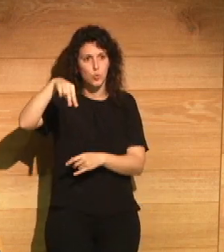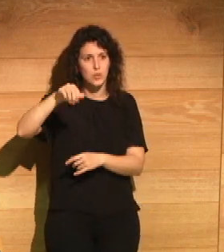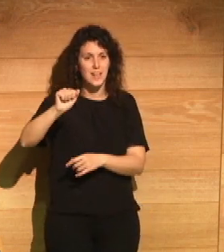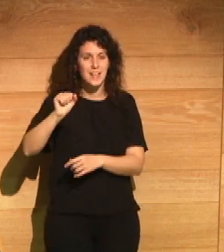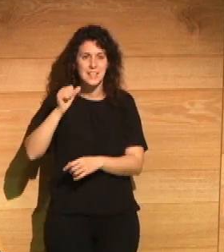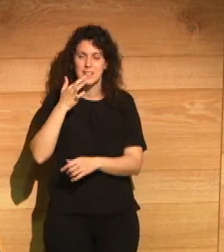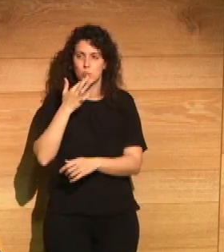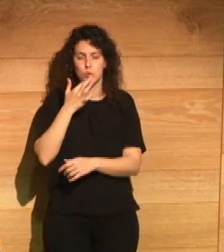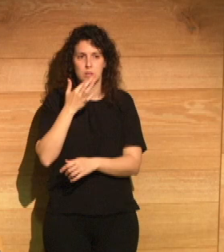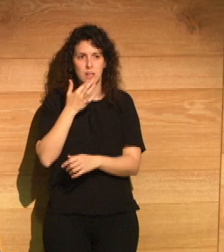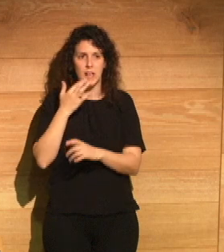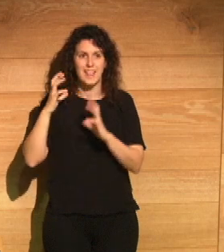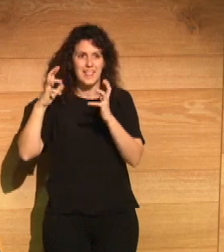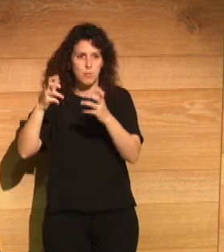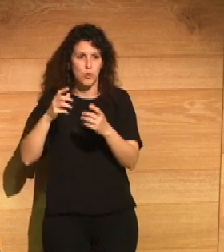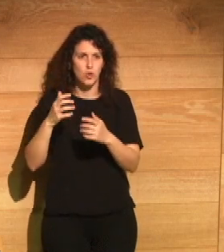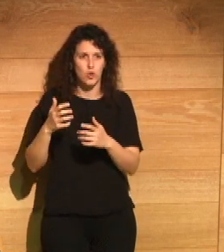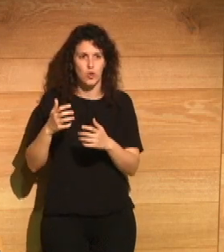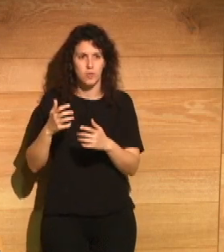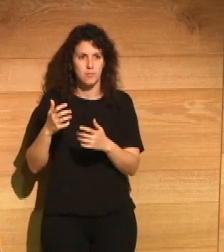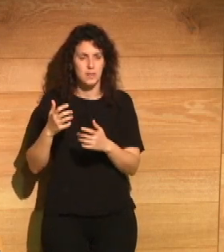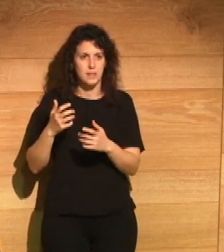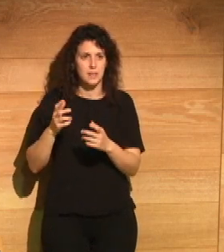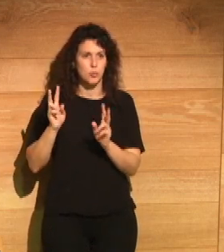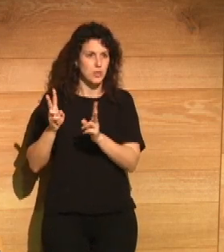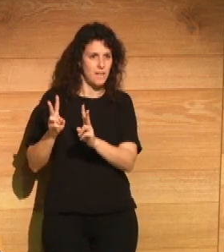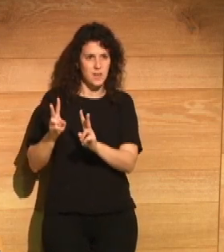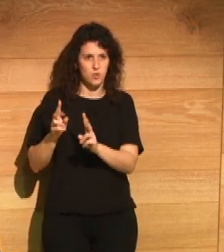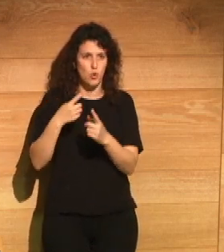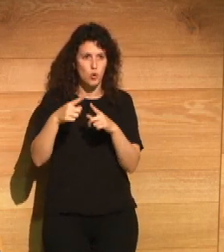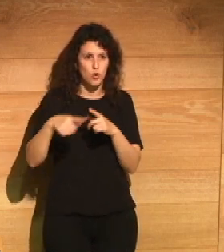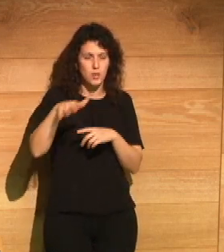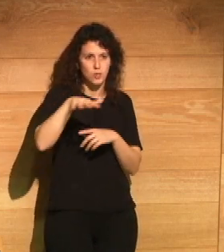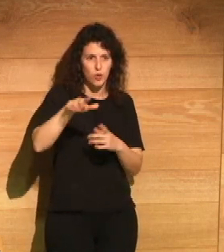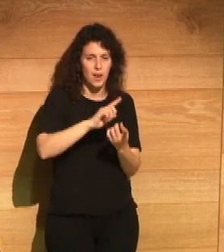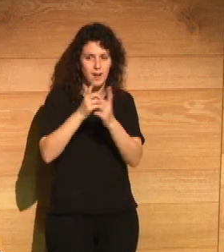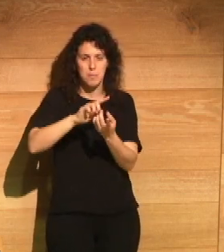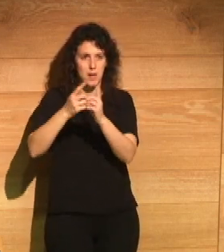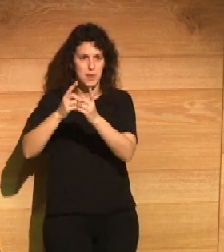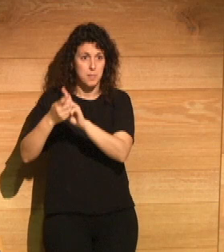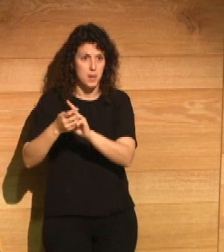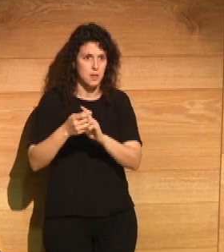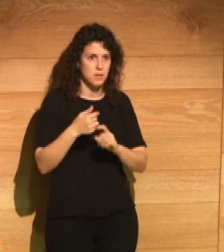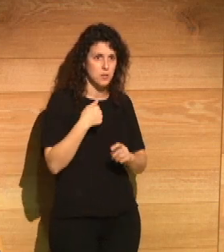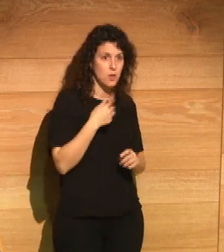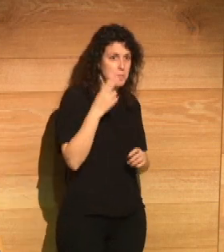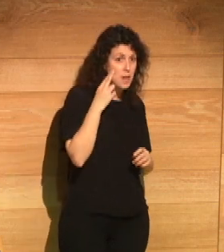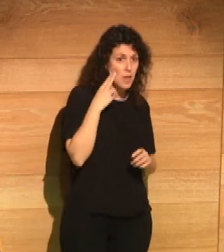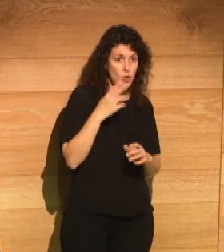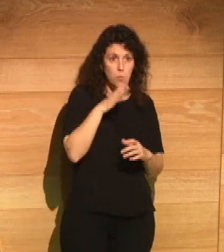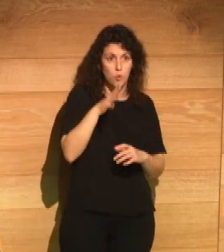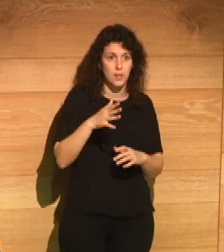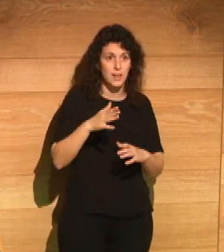poco travieso que cambia las cosas de lugar. Y yo les tenía mucho terror de niña porque vivían en las paredes y esas